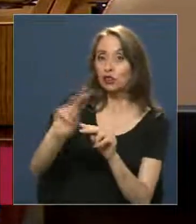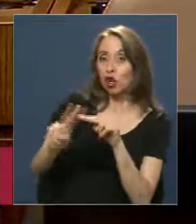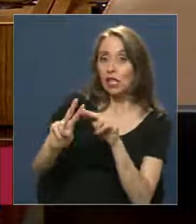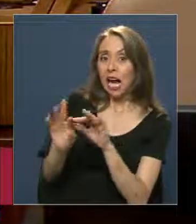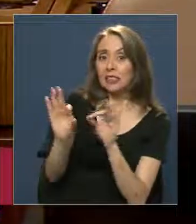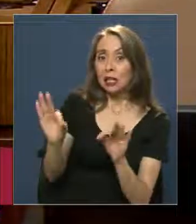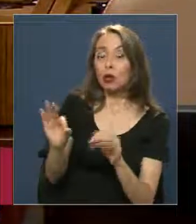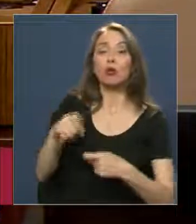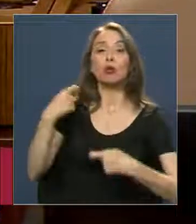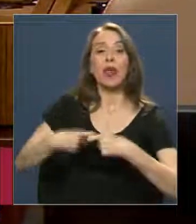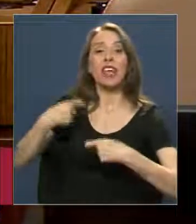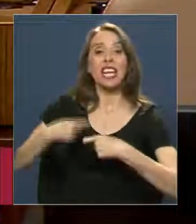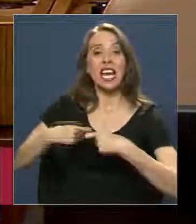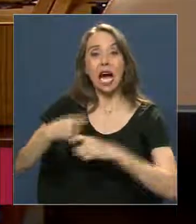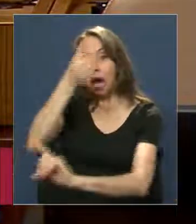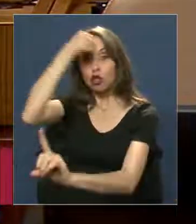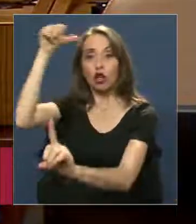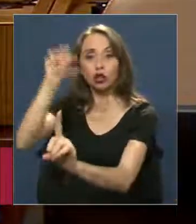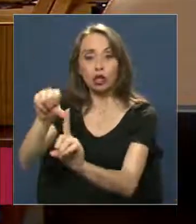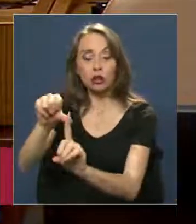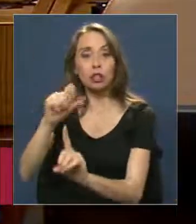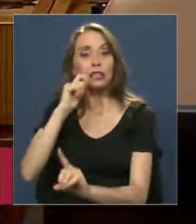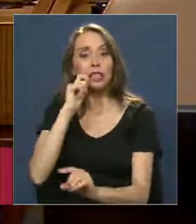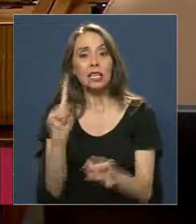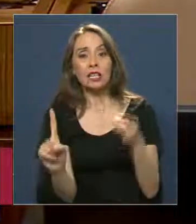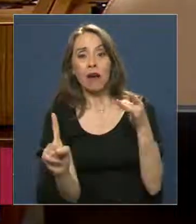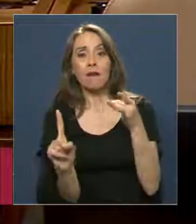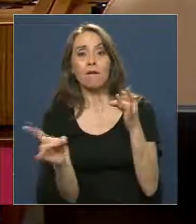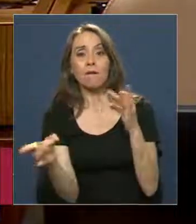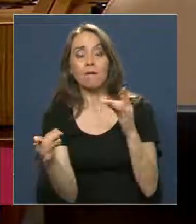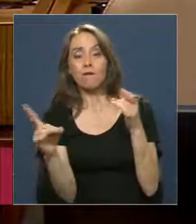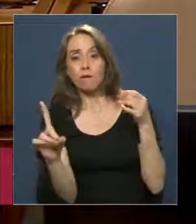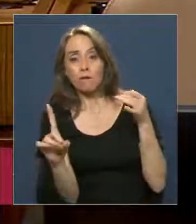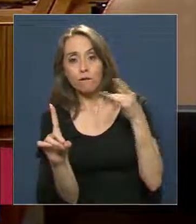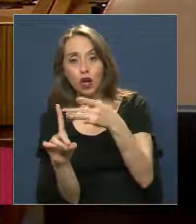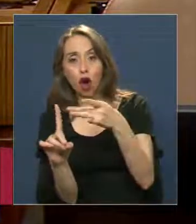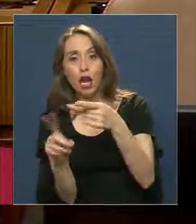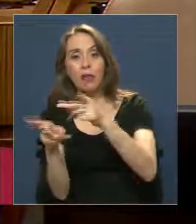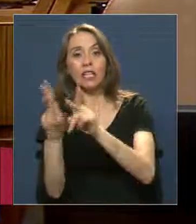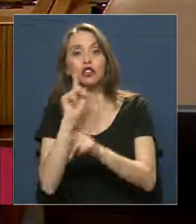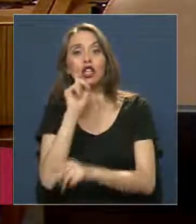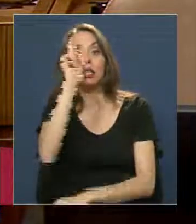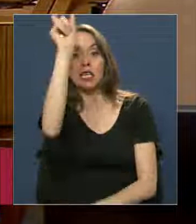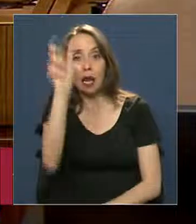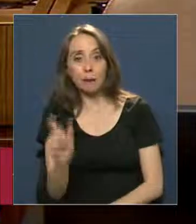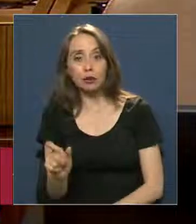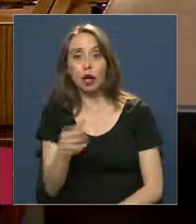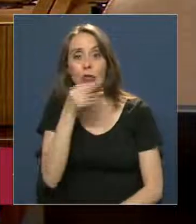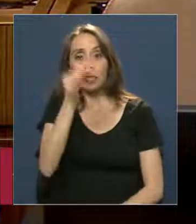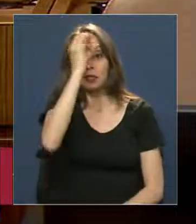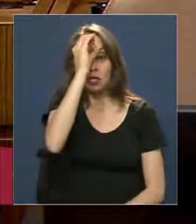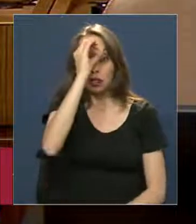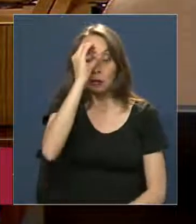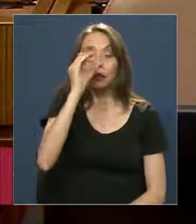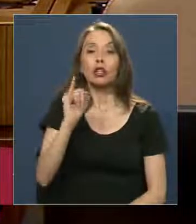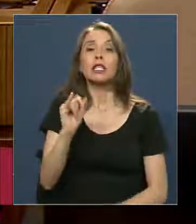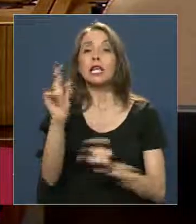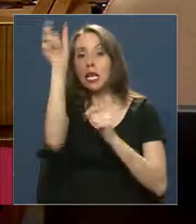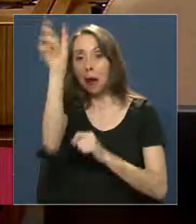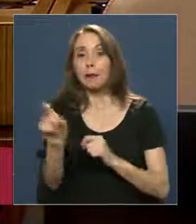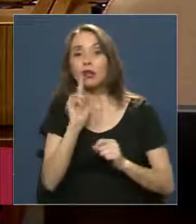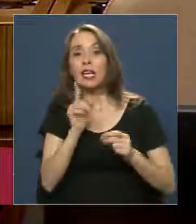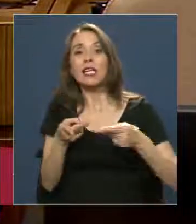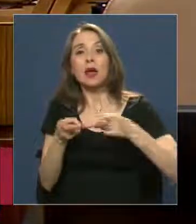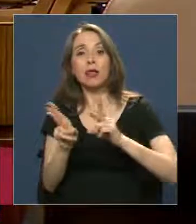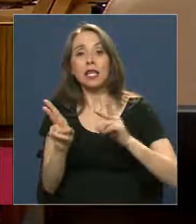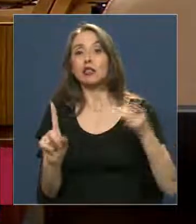a una situación en la que existe una violación tanto al derecho de cada persona a expresarse como al derecho de cada persona a